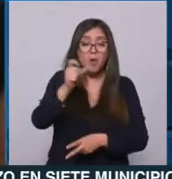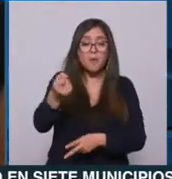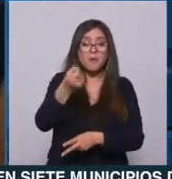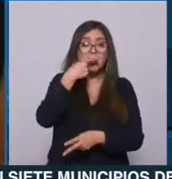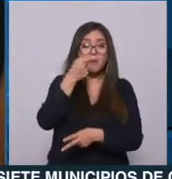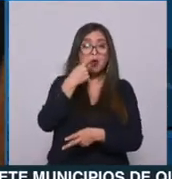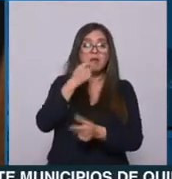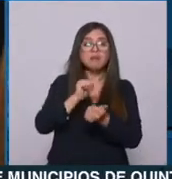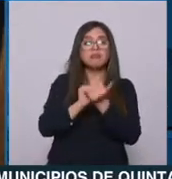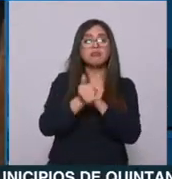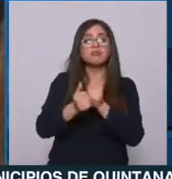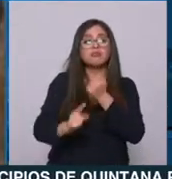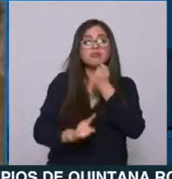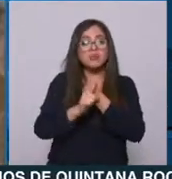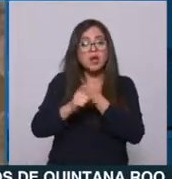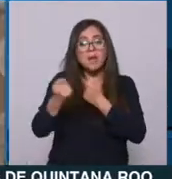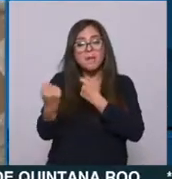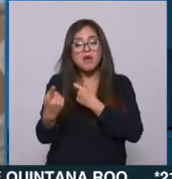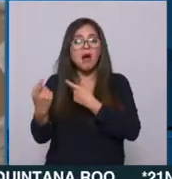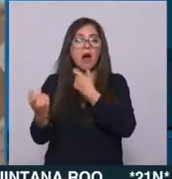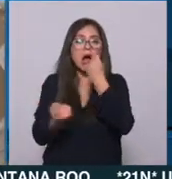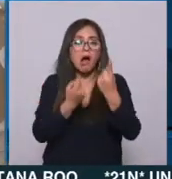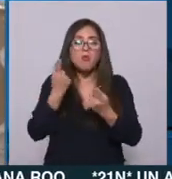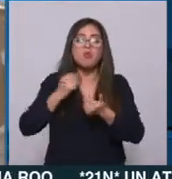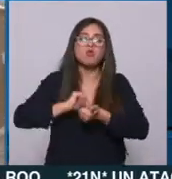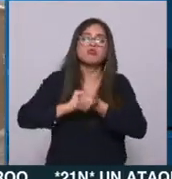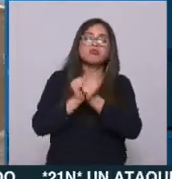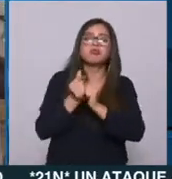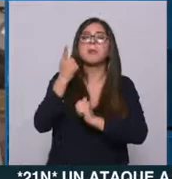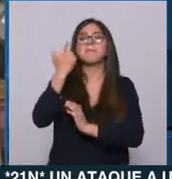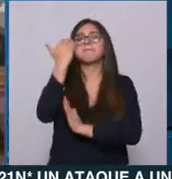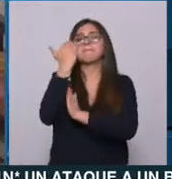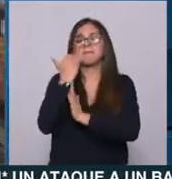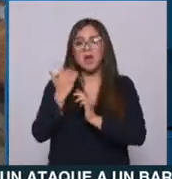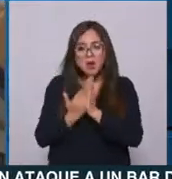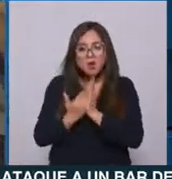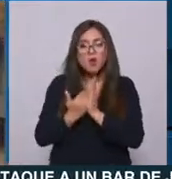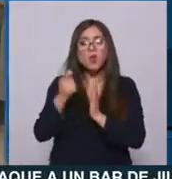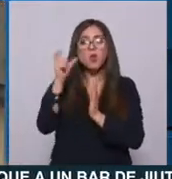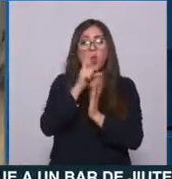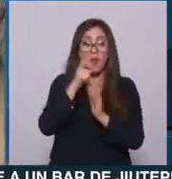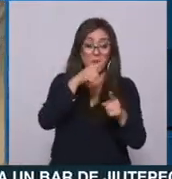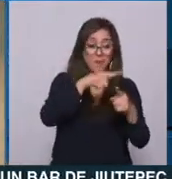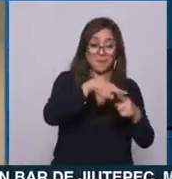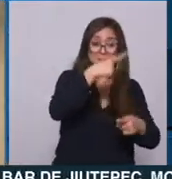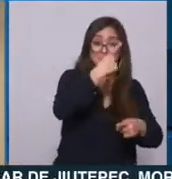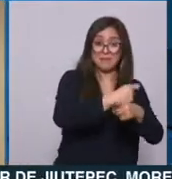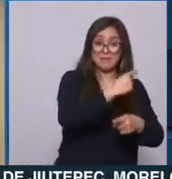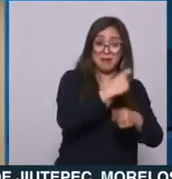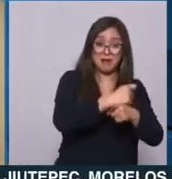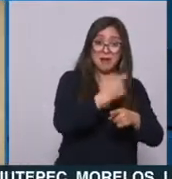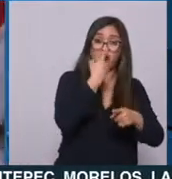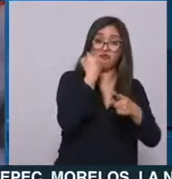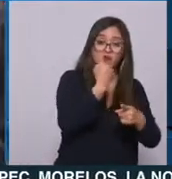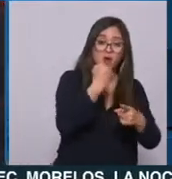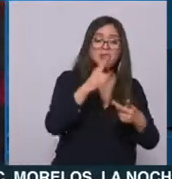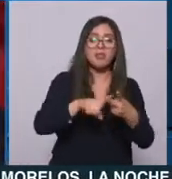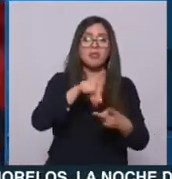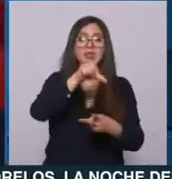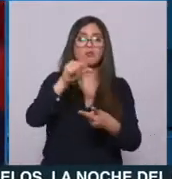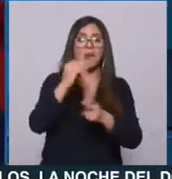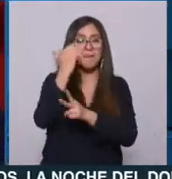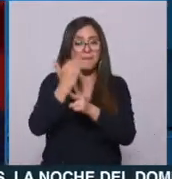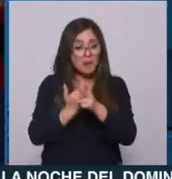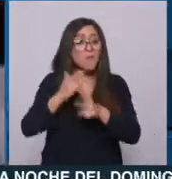a minimizarse y la supervivencia libre de progresión tiende a ser menor que en la primera línea. De ahí la importancia de tratar a los pacientes con lo mejor que